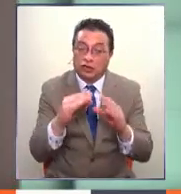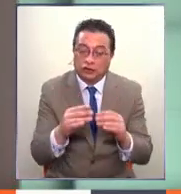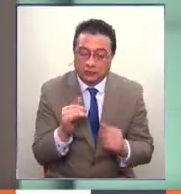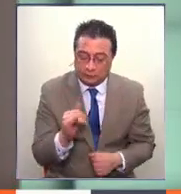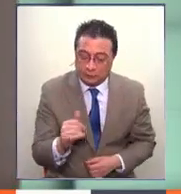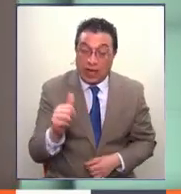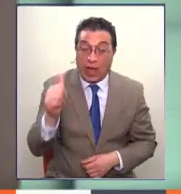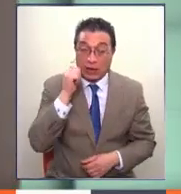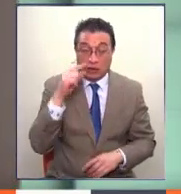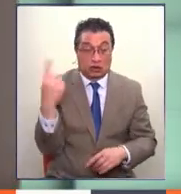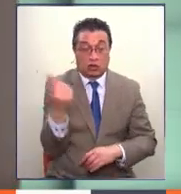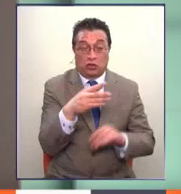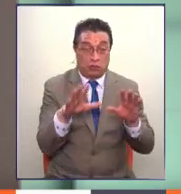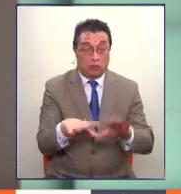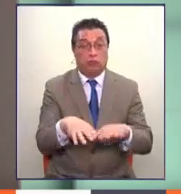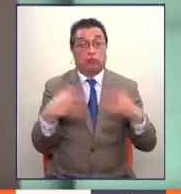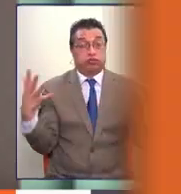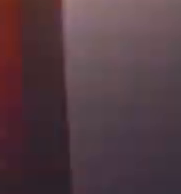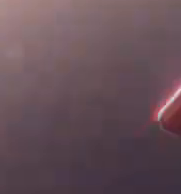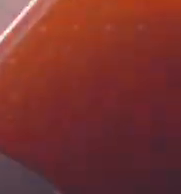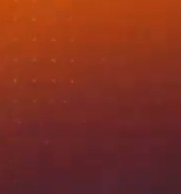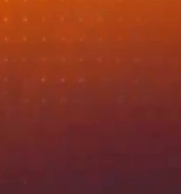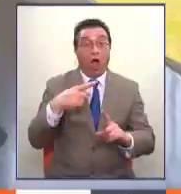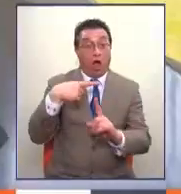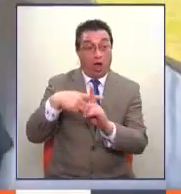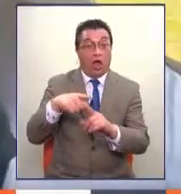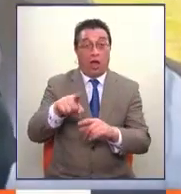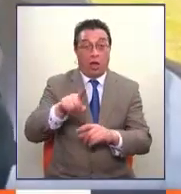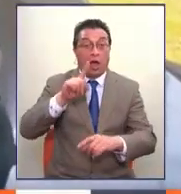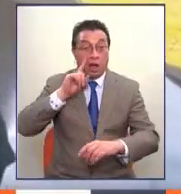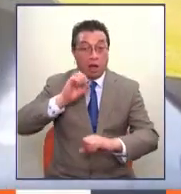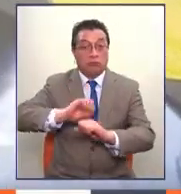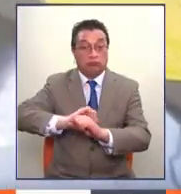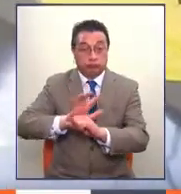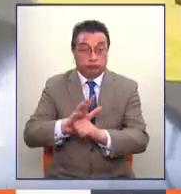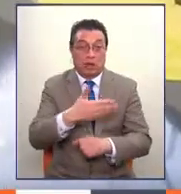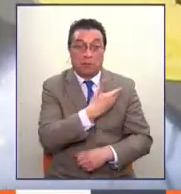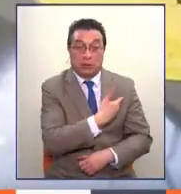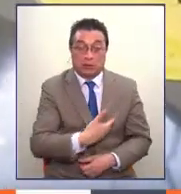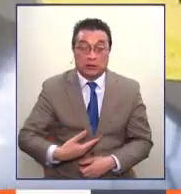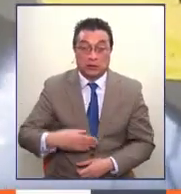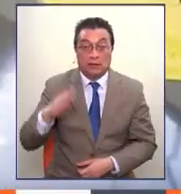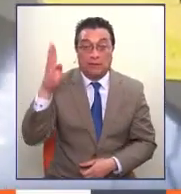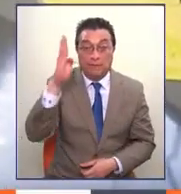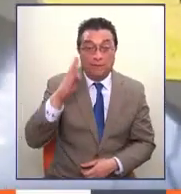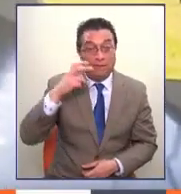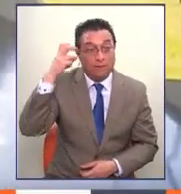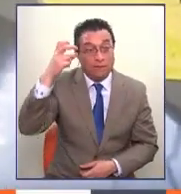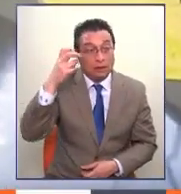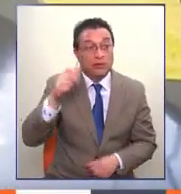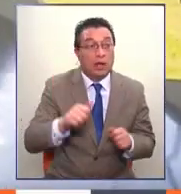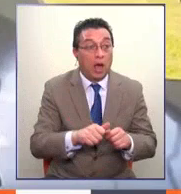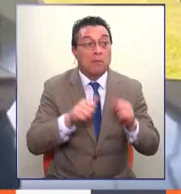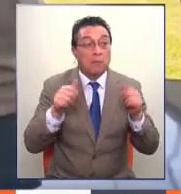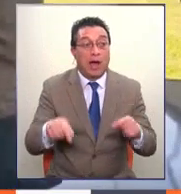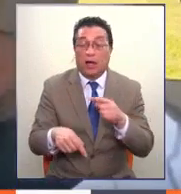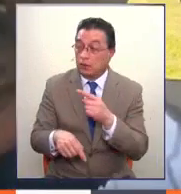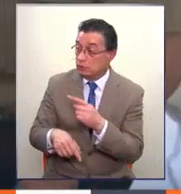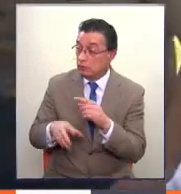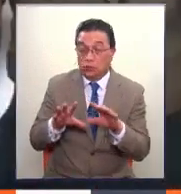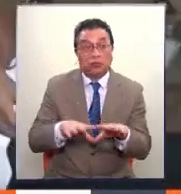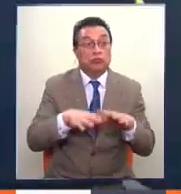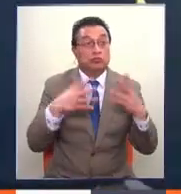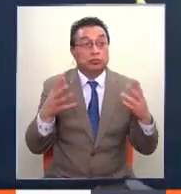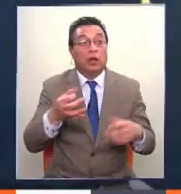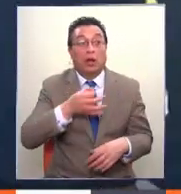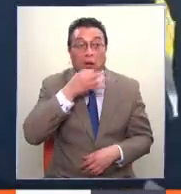nos sorprendimos de este diagnóstico, ¿verdad?, de positivo del presidente de Brasil, pero más sorprendente aún fue esto, Connie. ¿Cómo dio